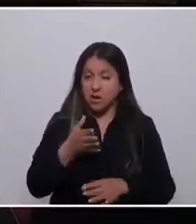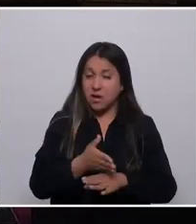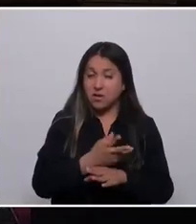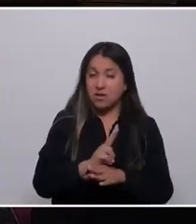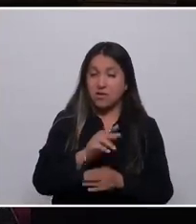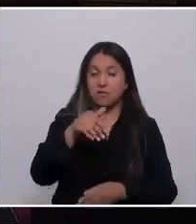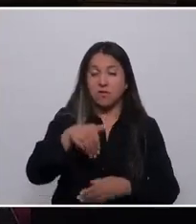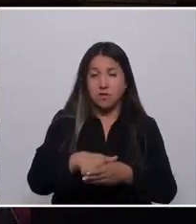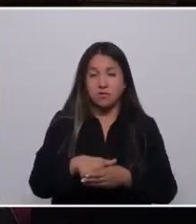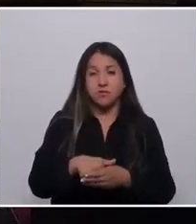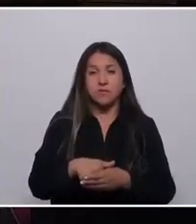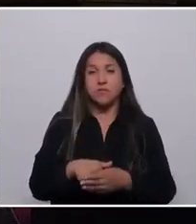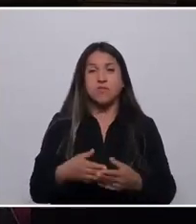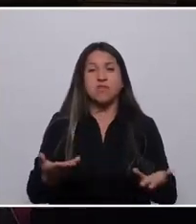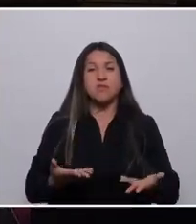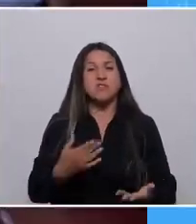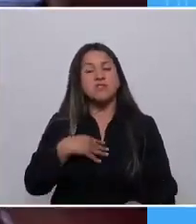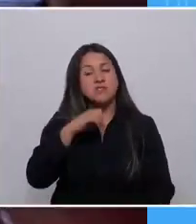¿señalar de qué se trata?